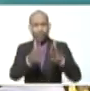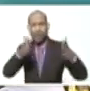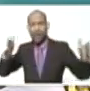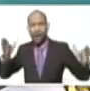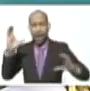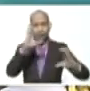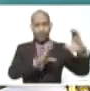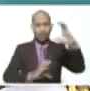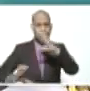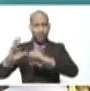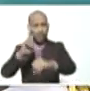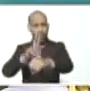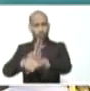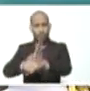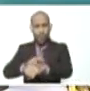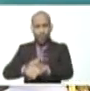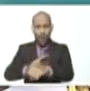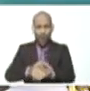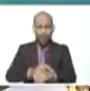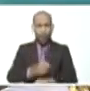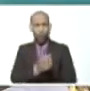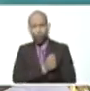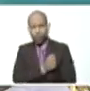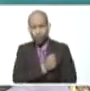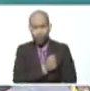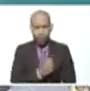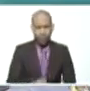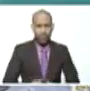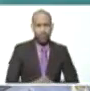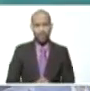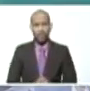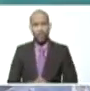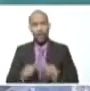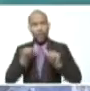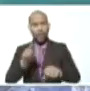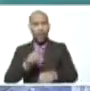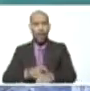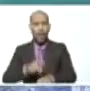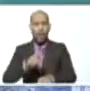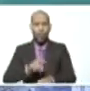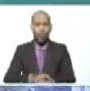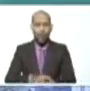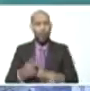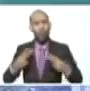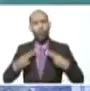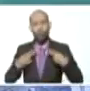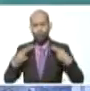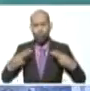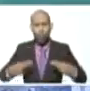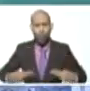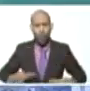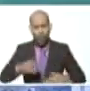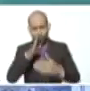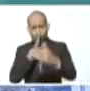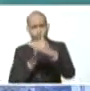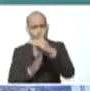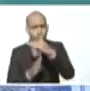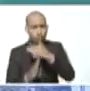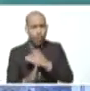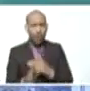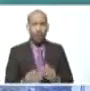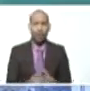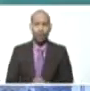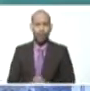científico, médico, catedrático y al mismo tiempo la humildad radical,